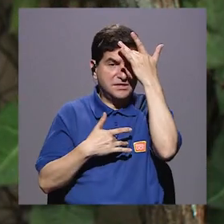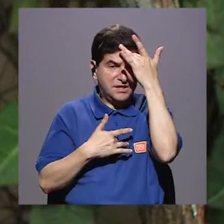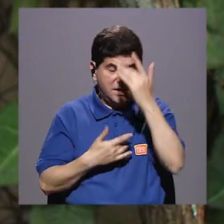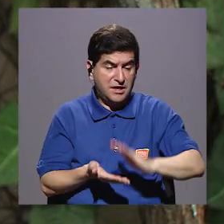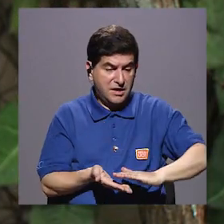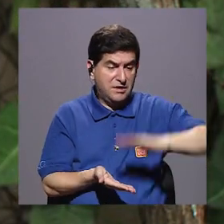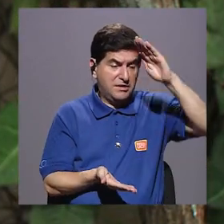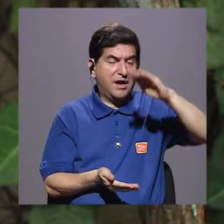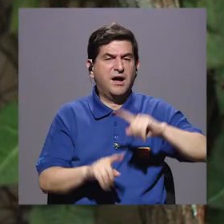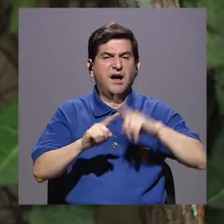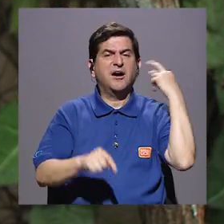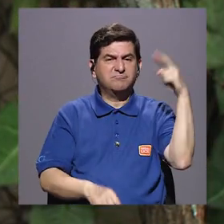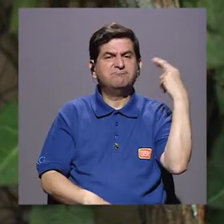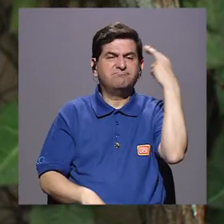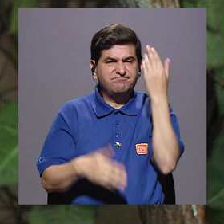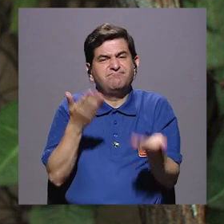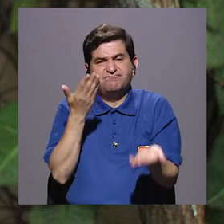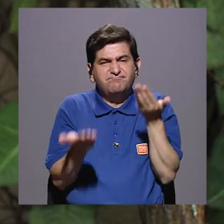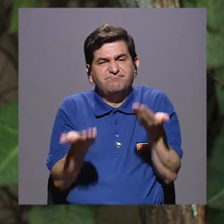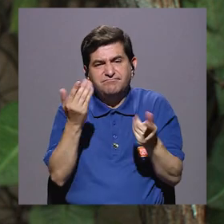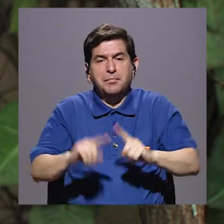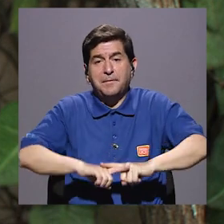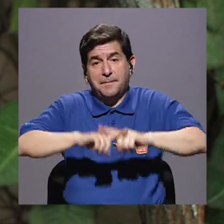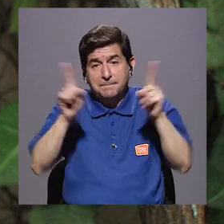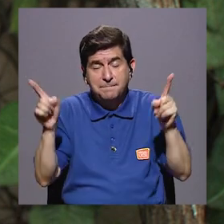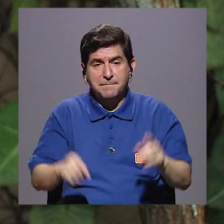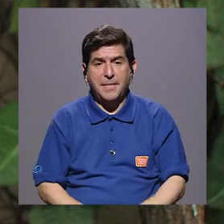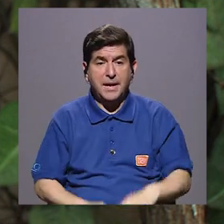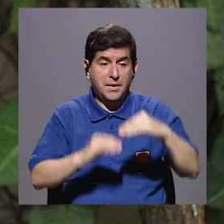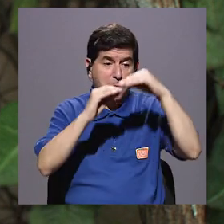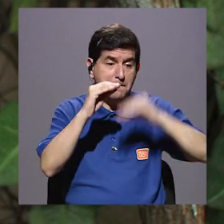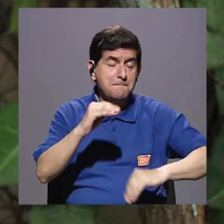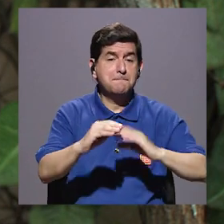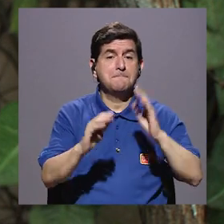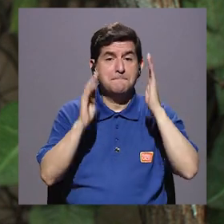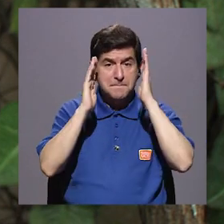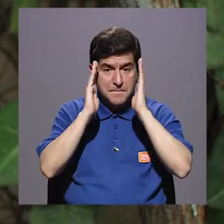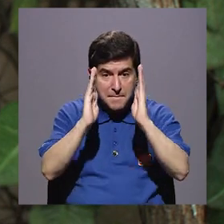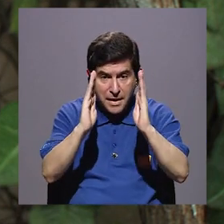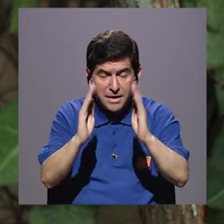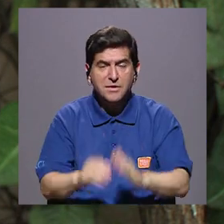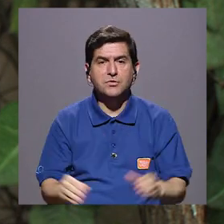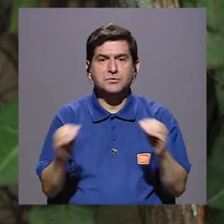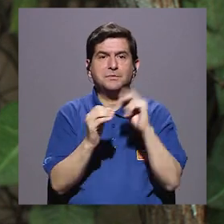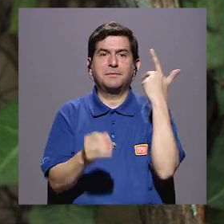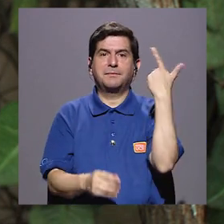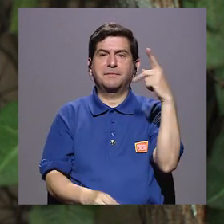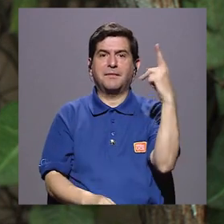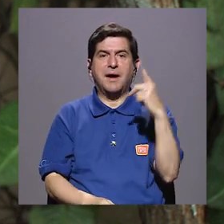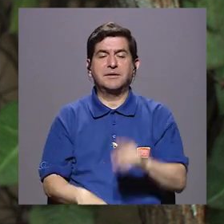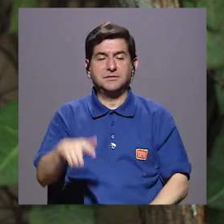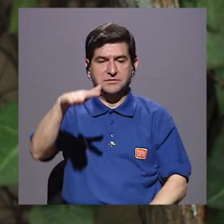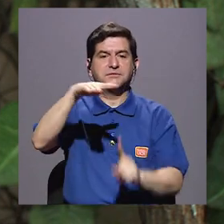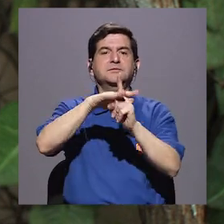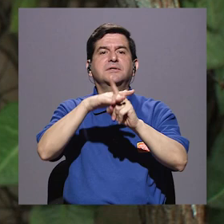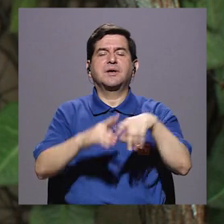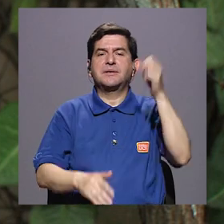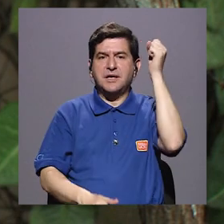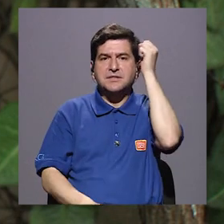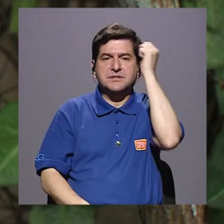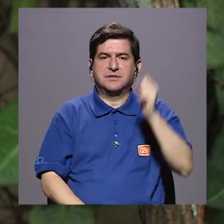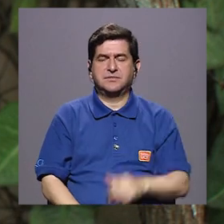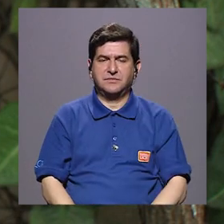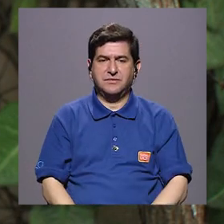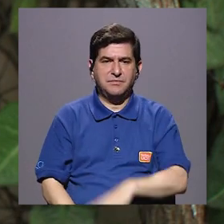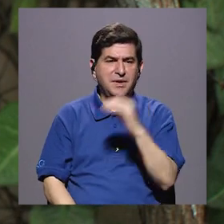como muchos factores, ¿verdad? Pero bueno, obviamente, entre menos nos cuidemos, mayor riesgo vamos a tener que tener sarcopenia. Y